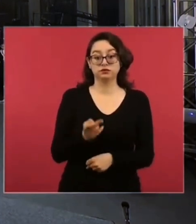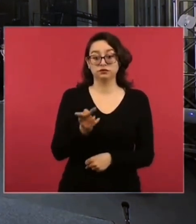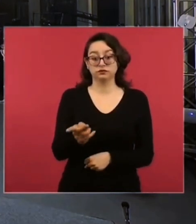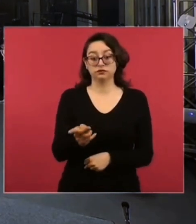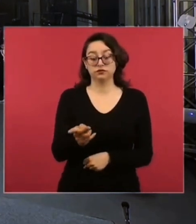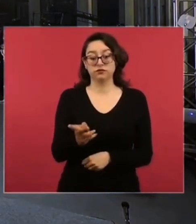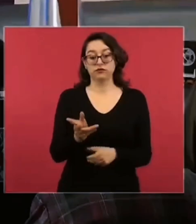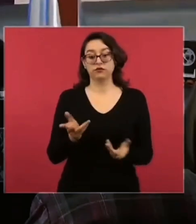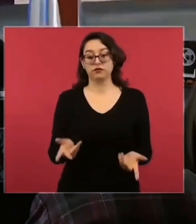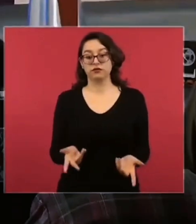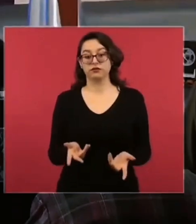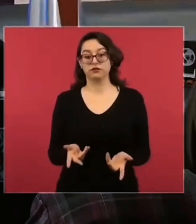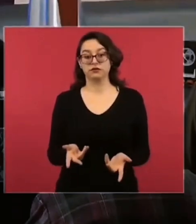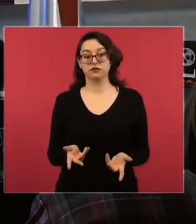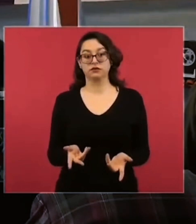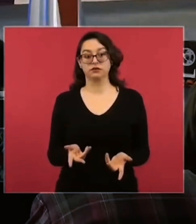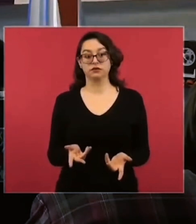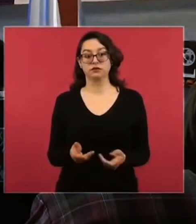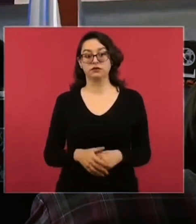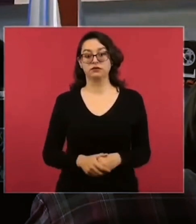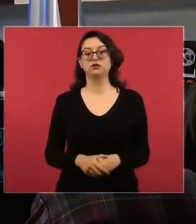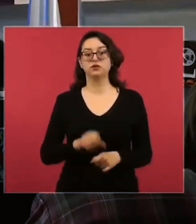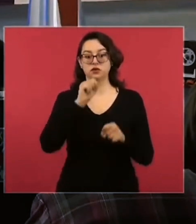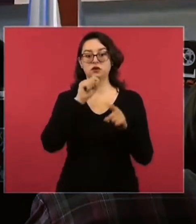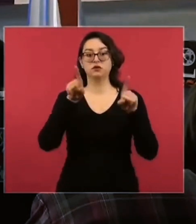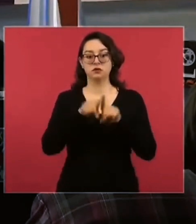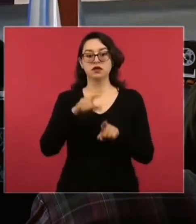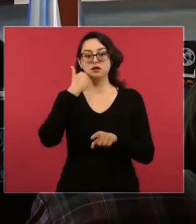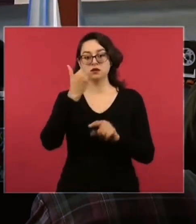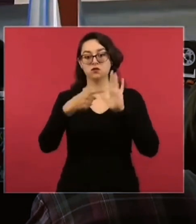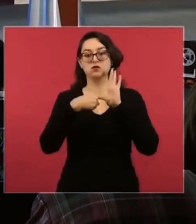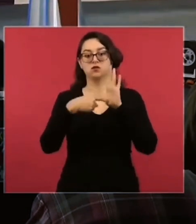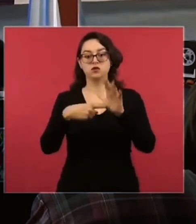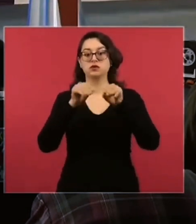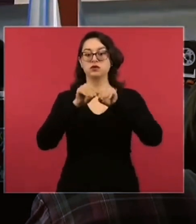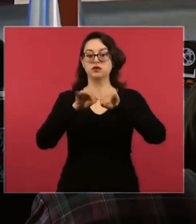darlo a conocer. ¿Por